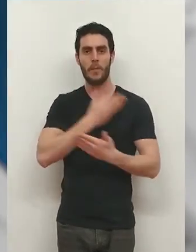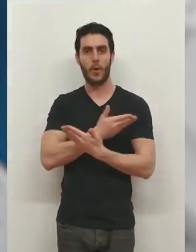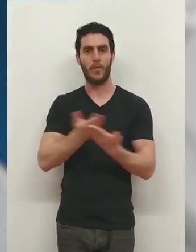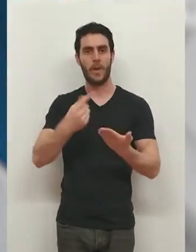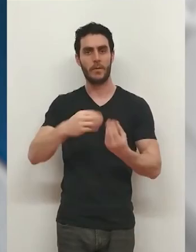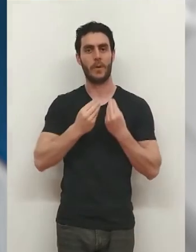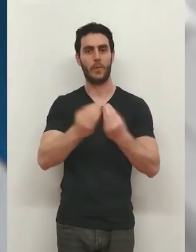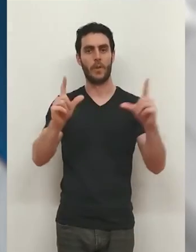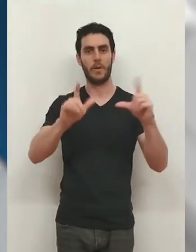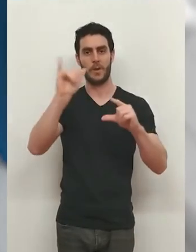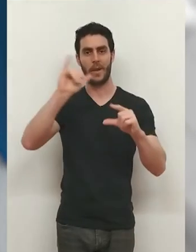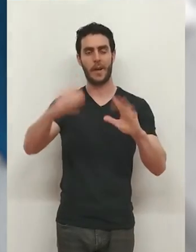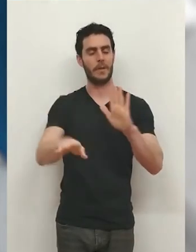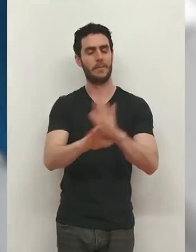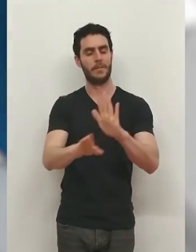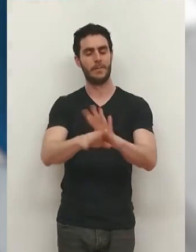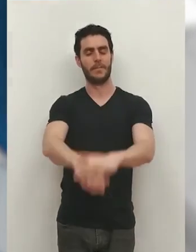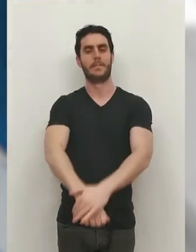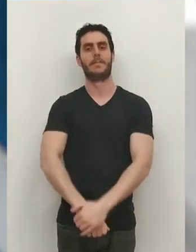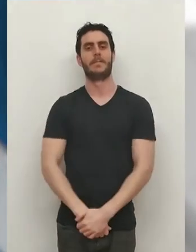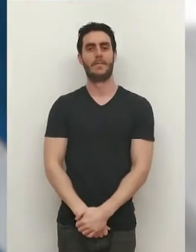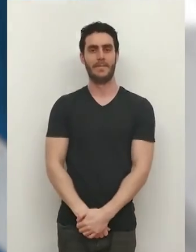confianza y sigan en la compañía de Teuber.